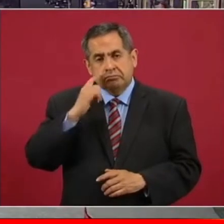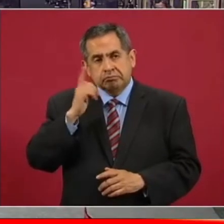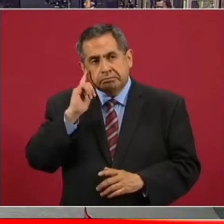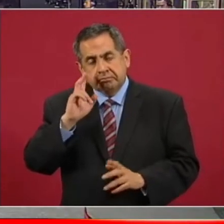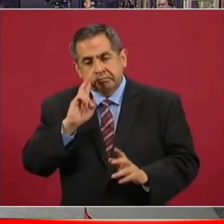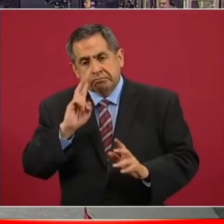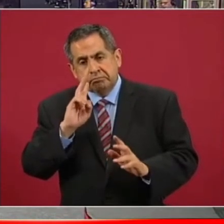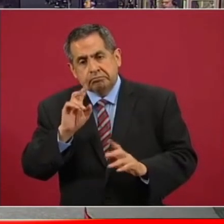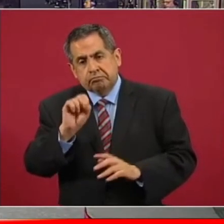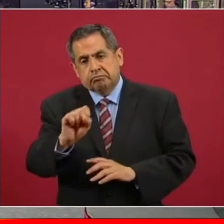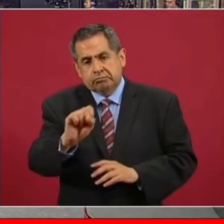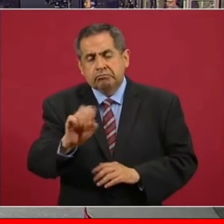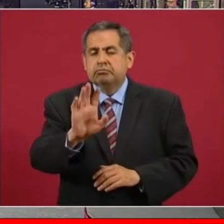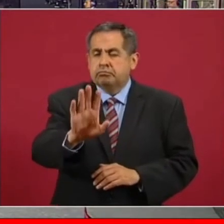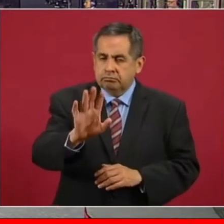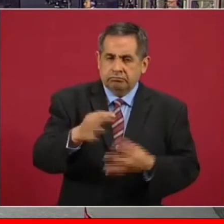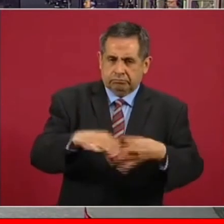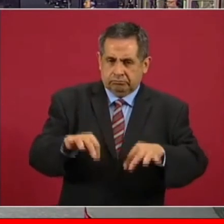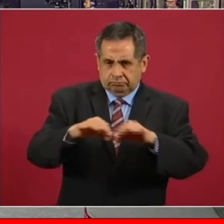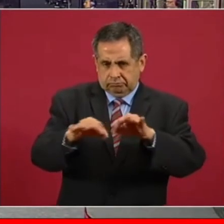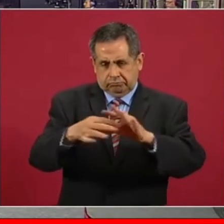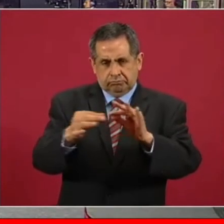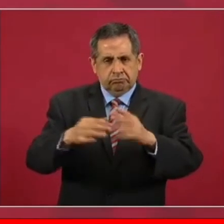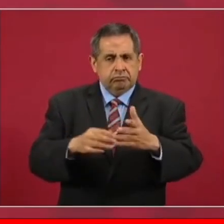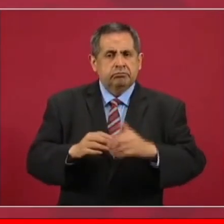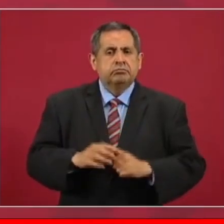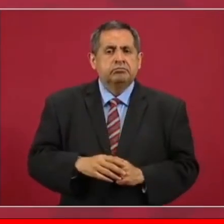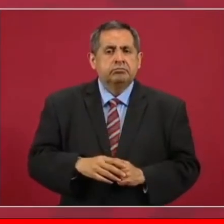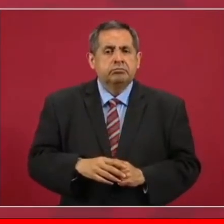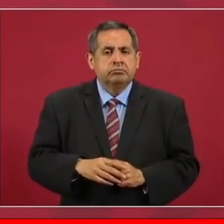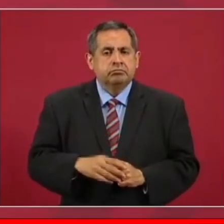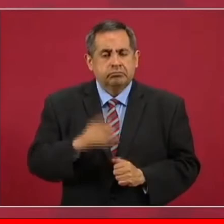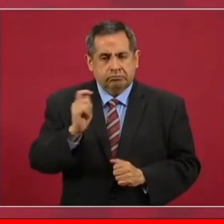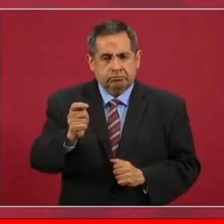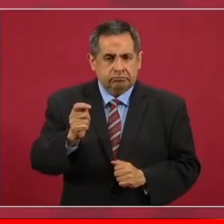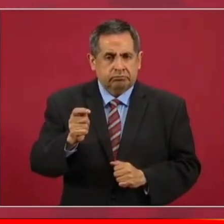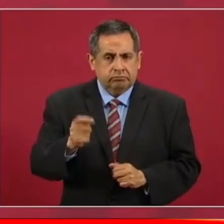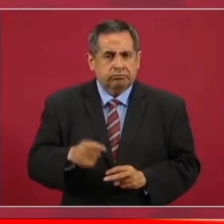Esperemos el sábado. Es importante el hecho de que